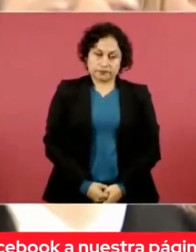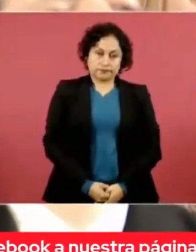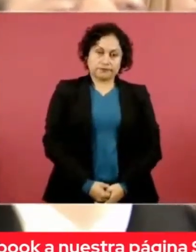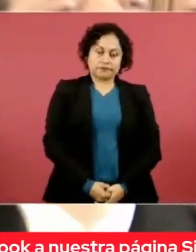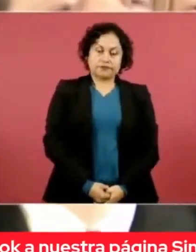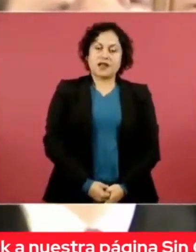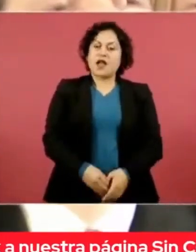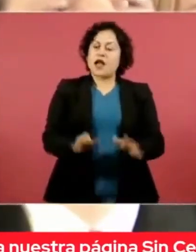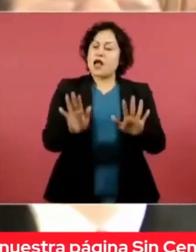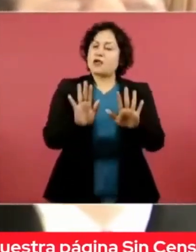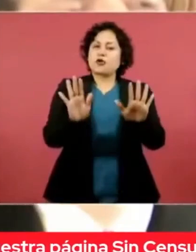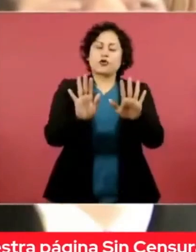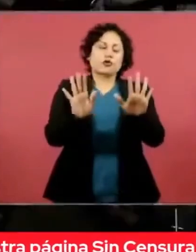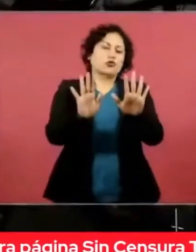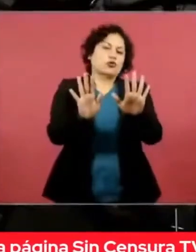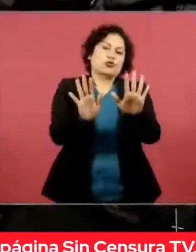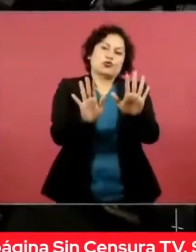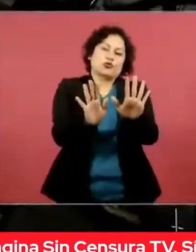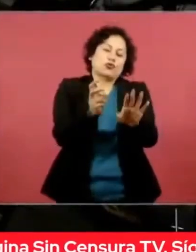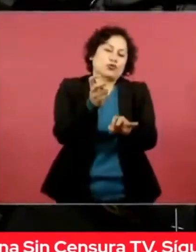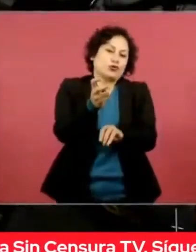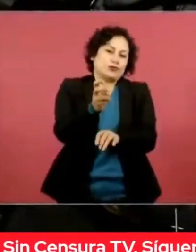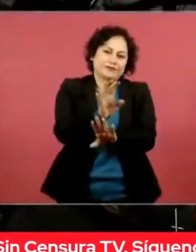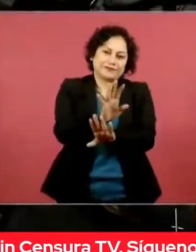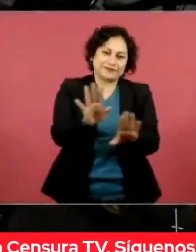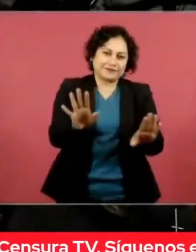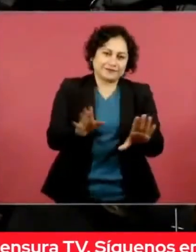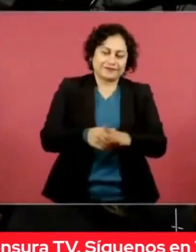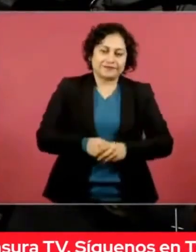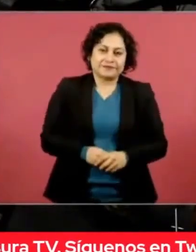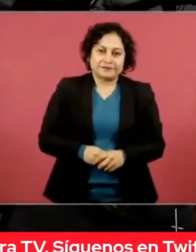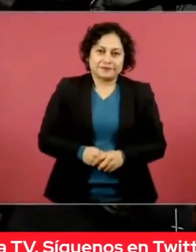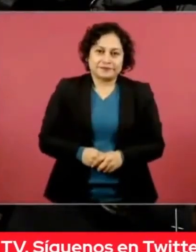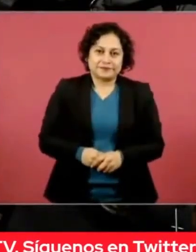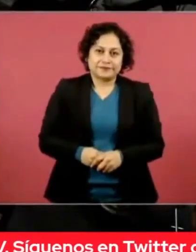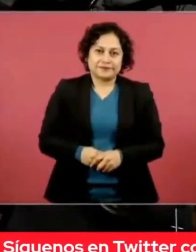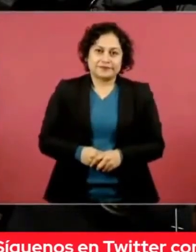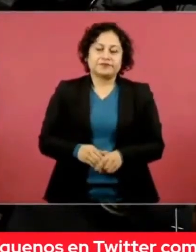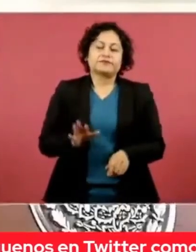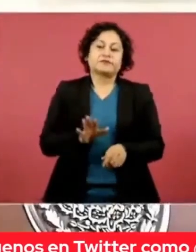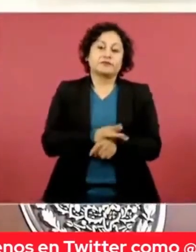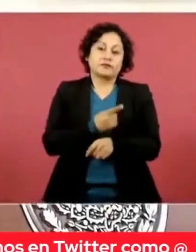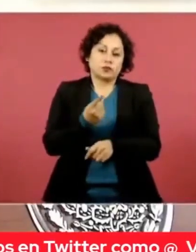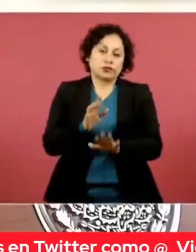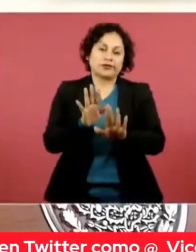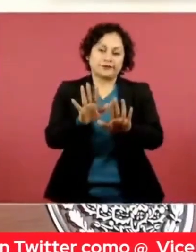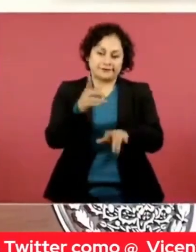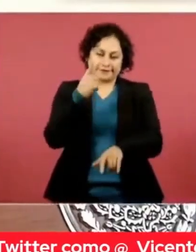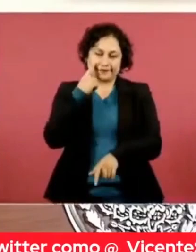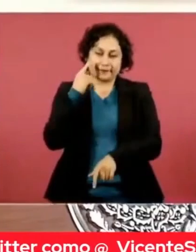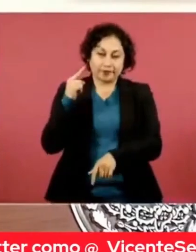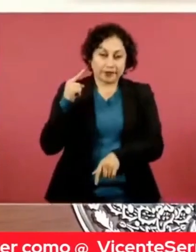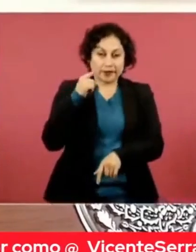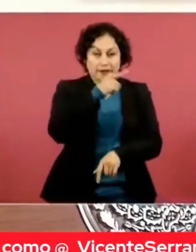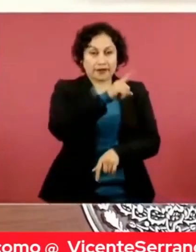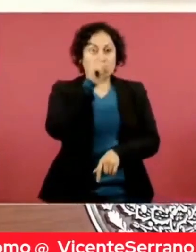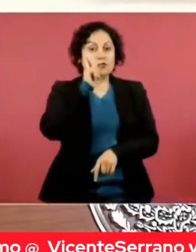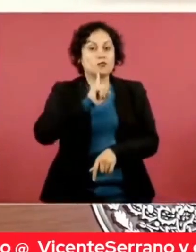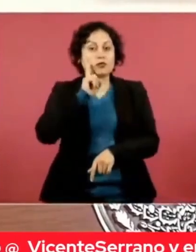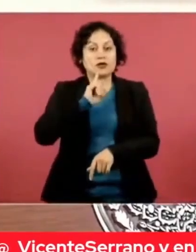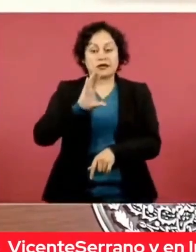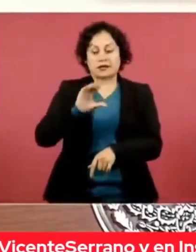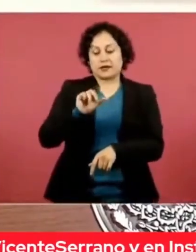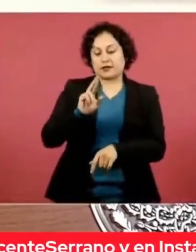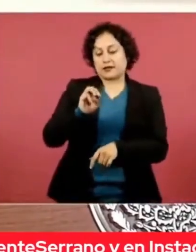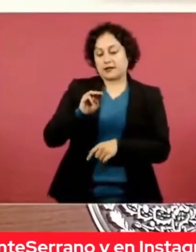no no no no nos metamos a eso lo que pasa que ahí con Carmen Aristegui sí